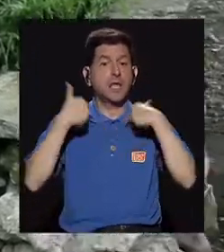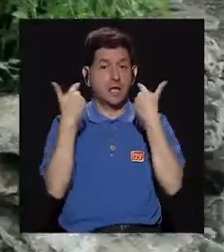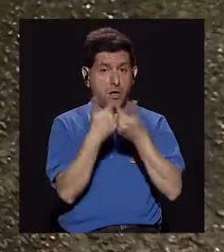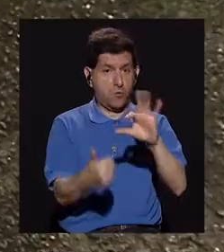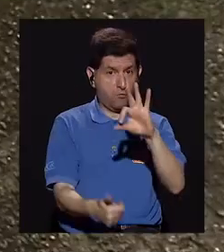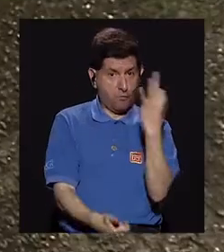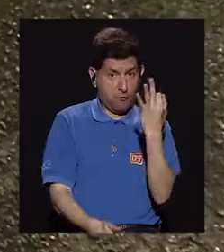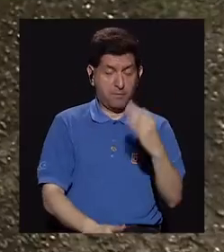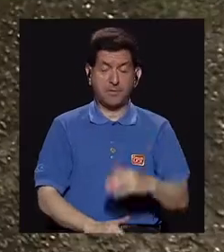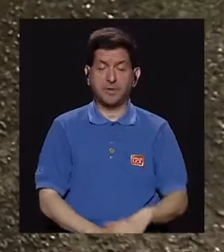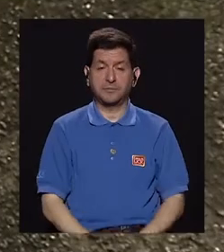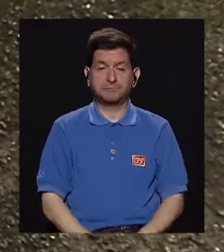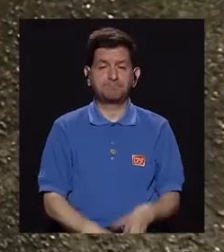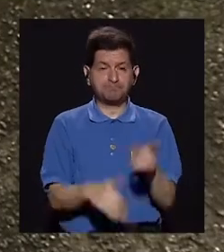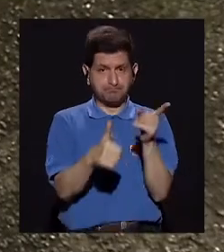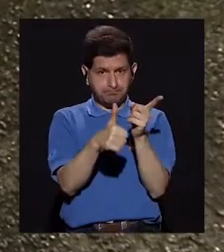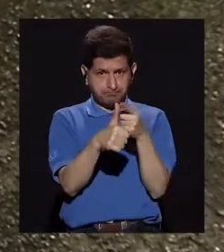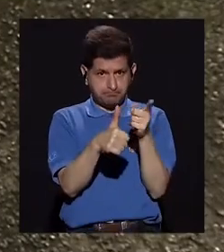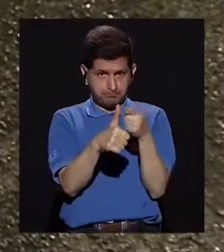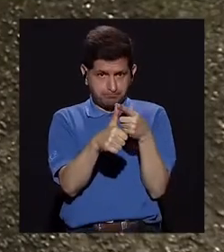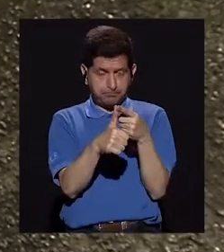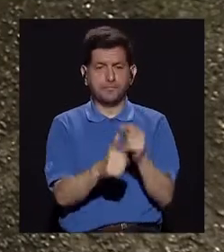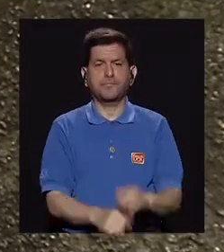colectivamente. Entonces, es primero